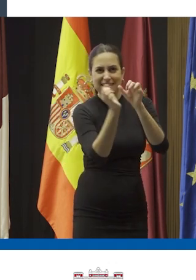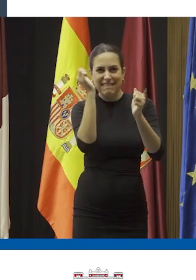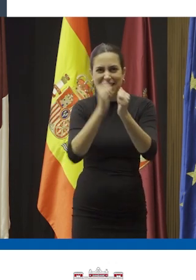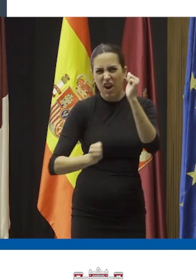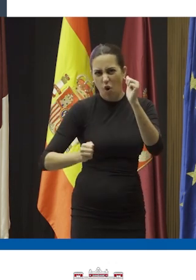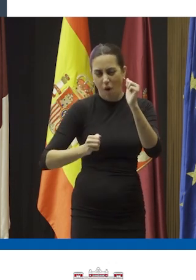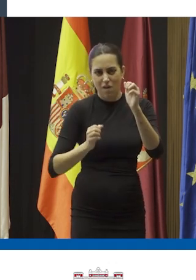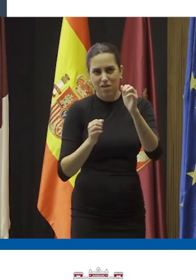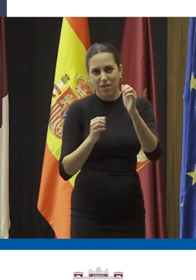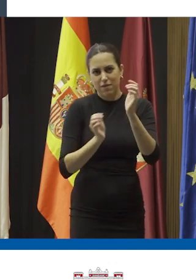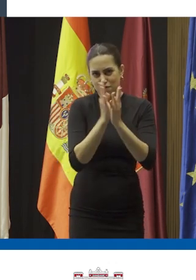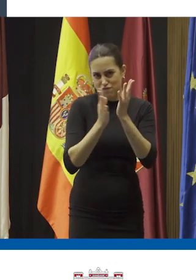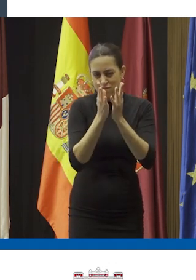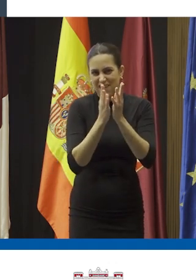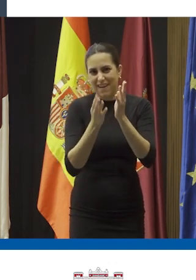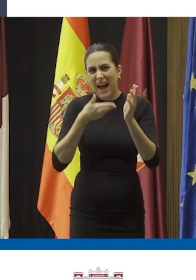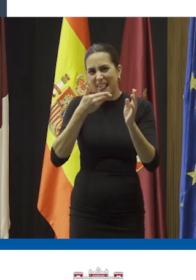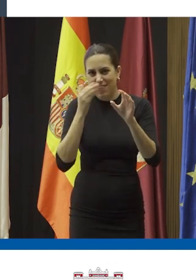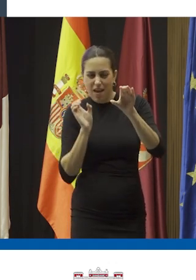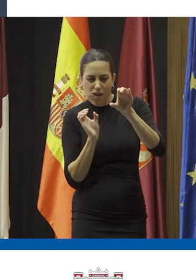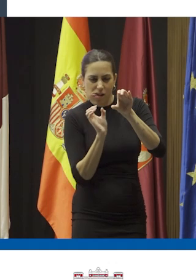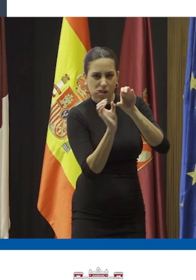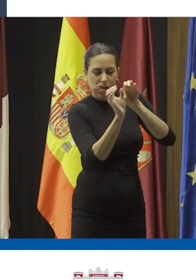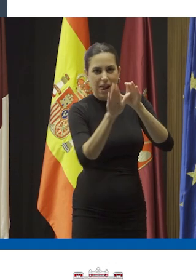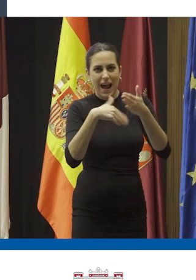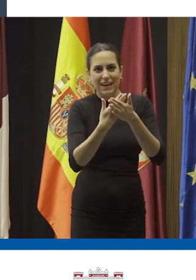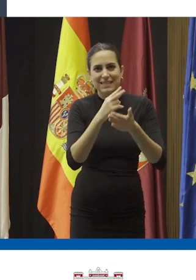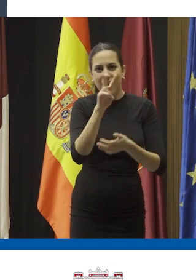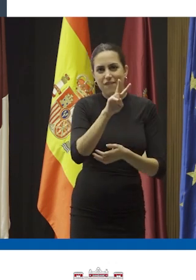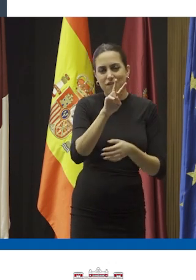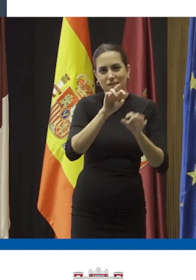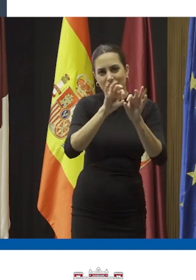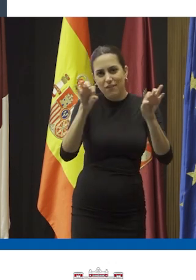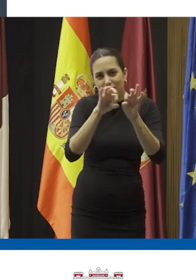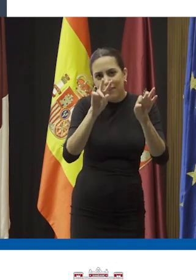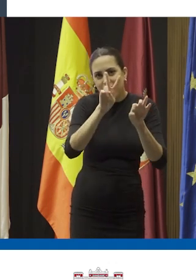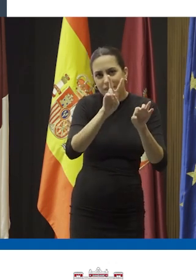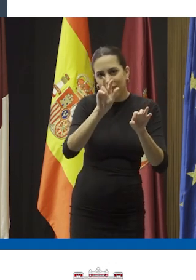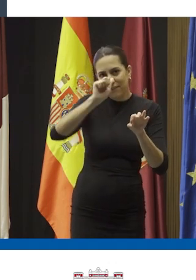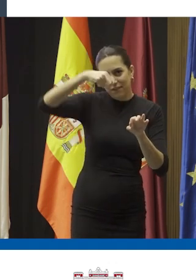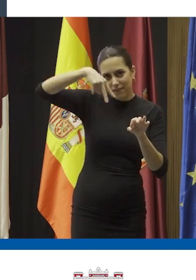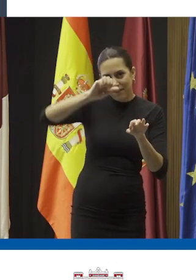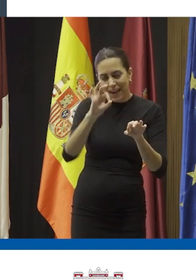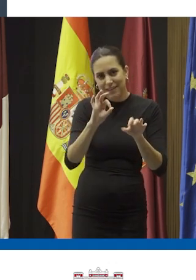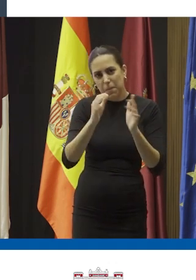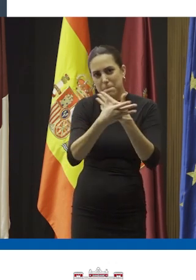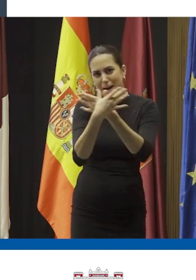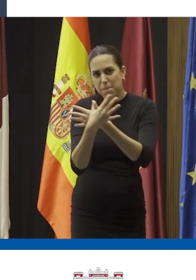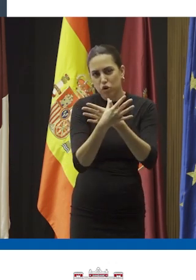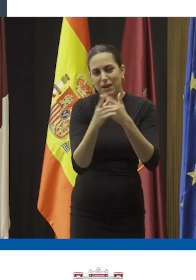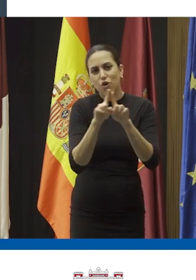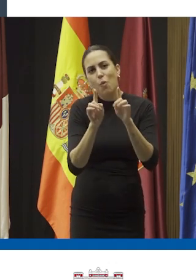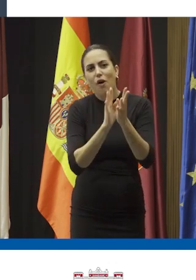para cauterizar las venas varicosas, que son las hemorroides, venas dilatadas, venas varices. Había que quemarlas,